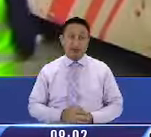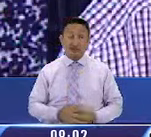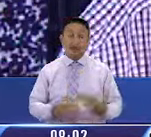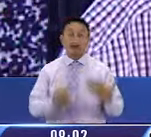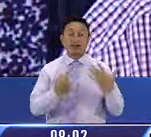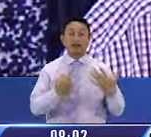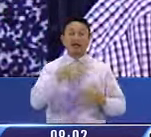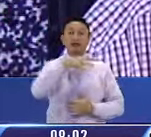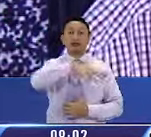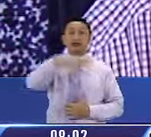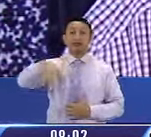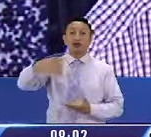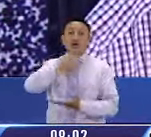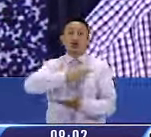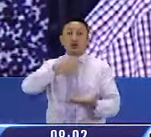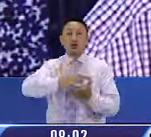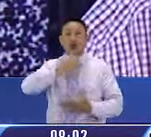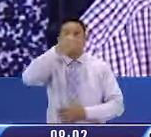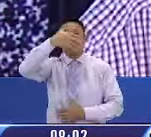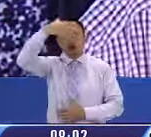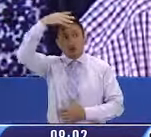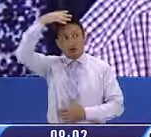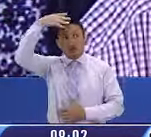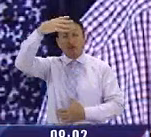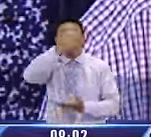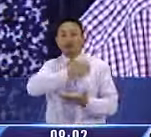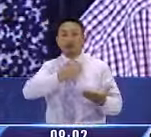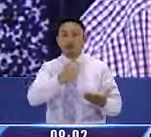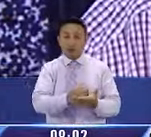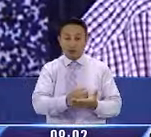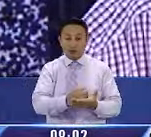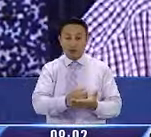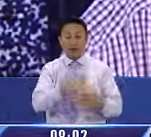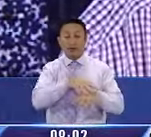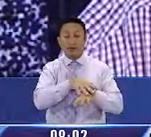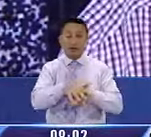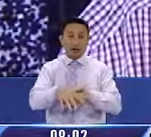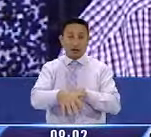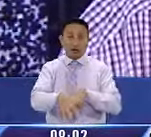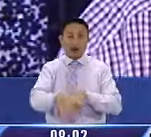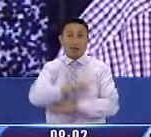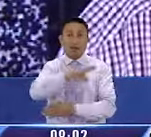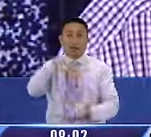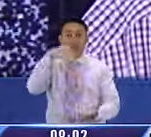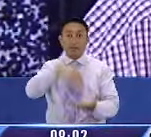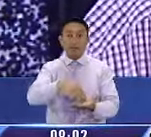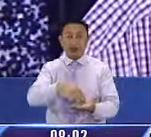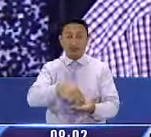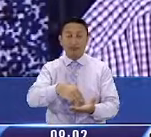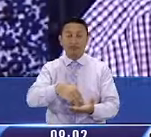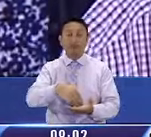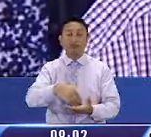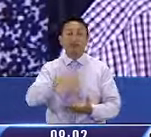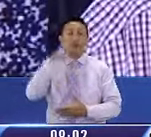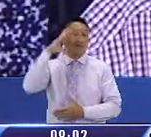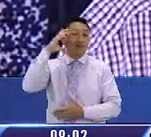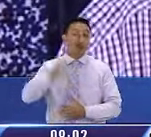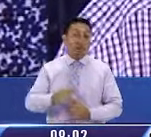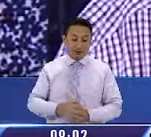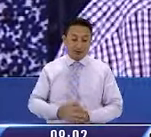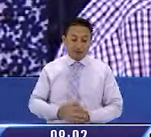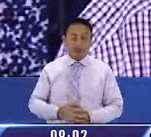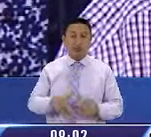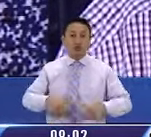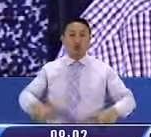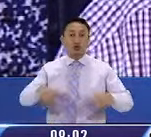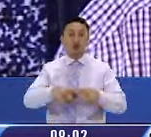provincias. Guayas, Santo Domingo, El Oro, Los Ríos, Manabí y Azuay. Son los puntos donde han